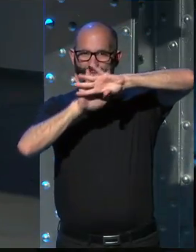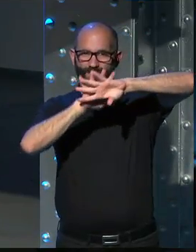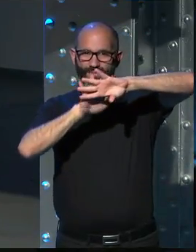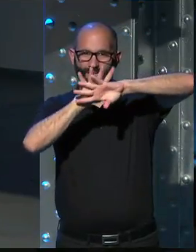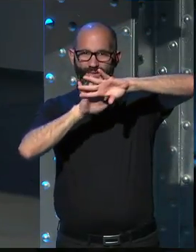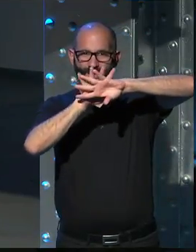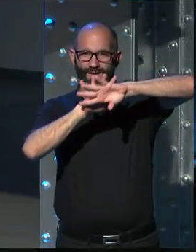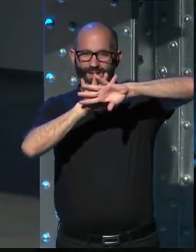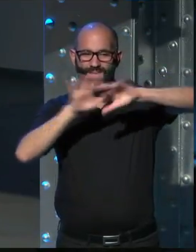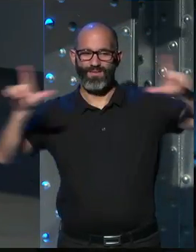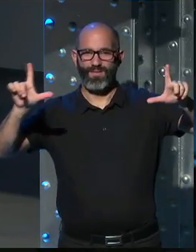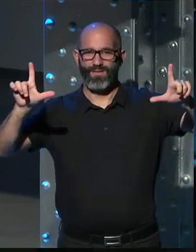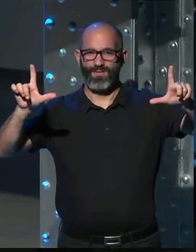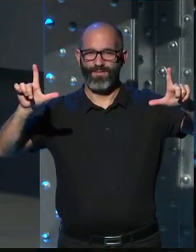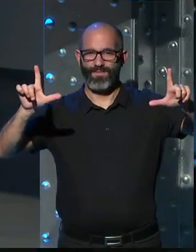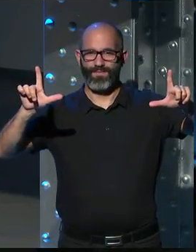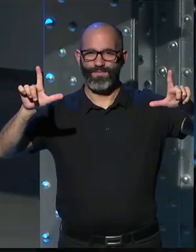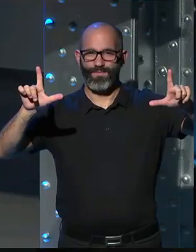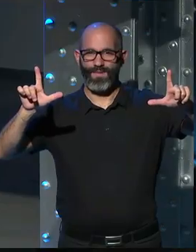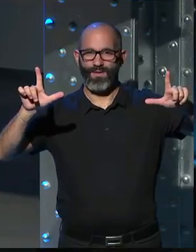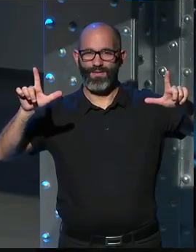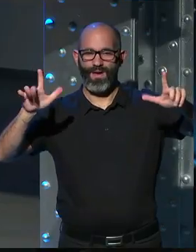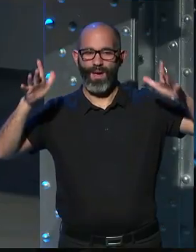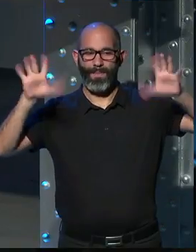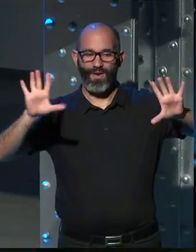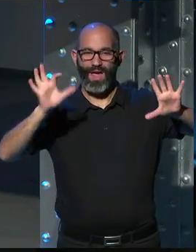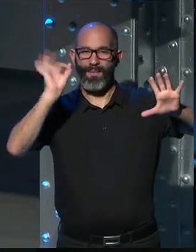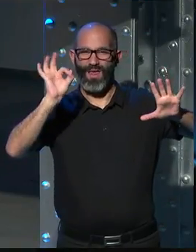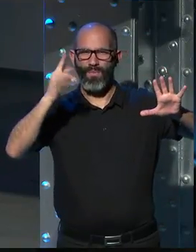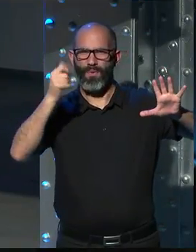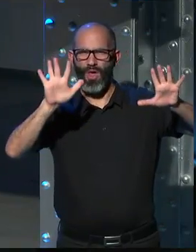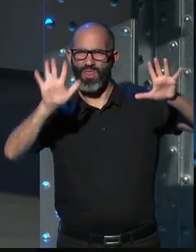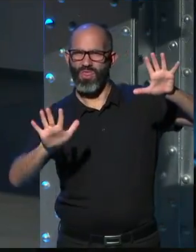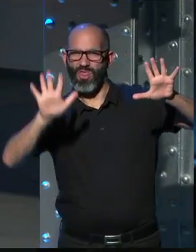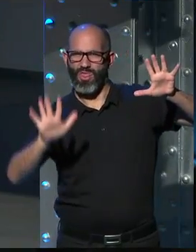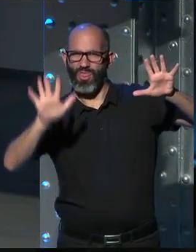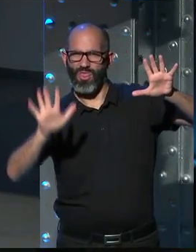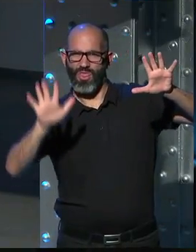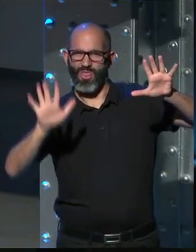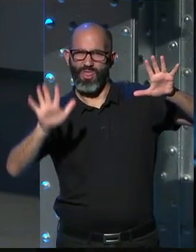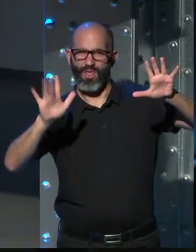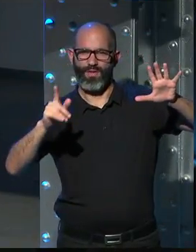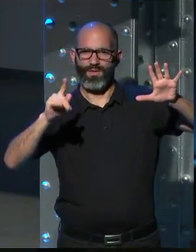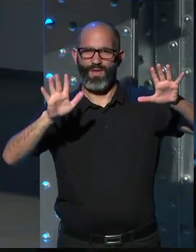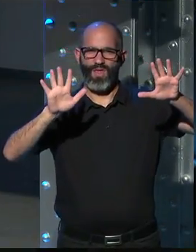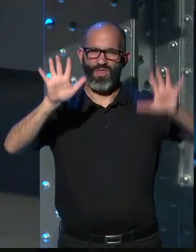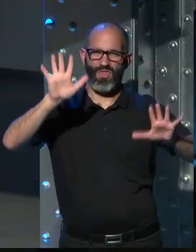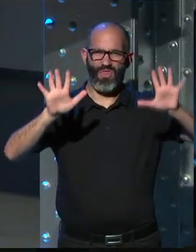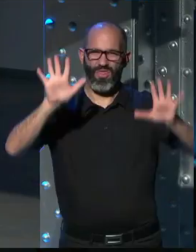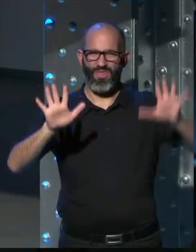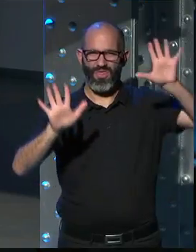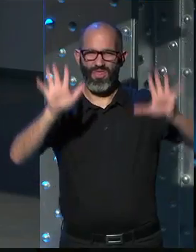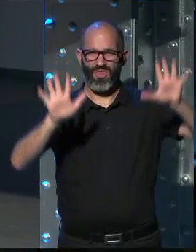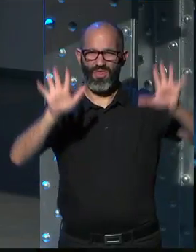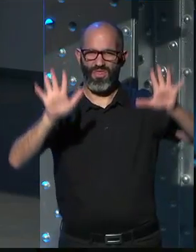en el centro, pero es irregular y caótica en el flanco izquierdo y en el flanco derecho.